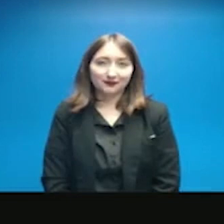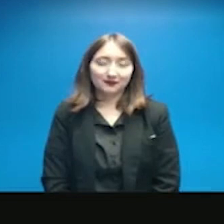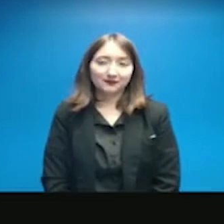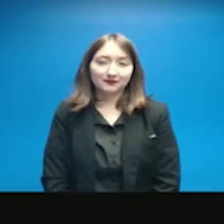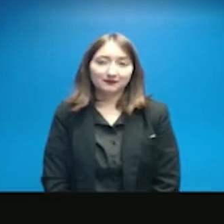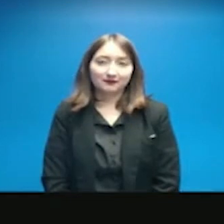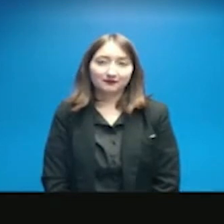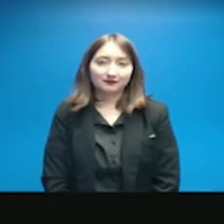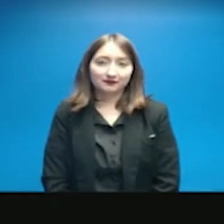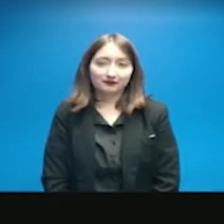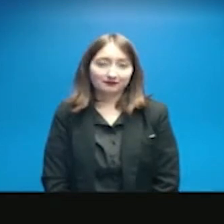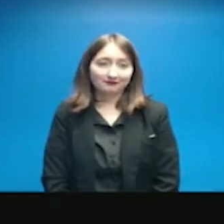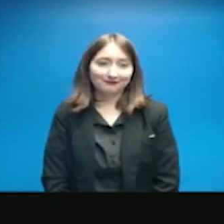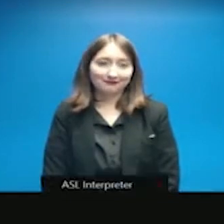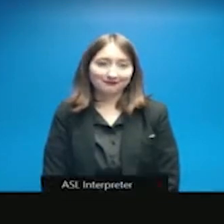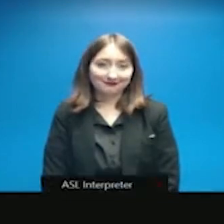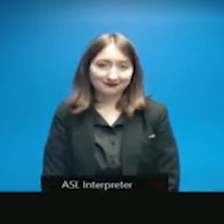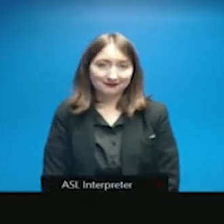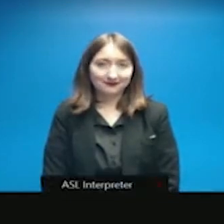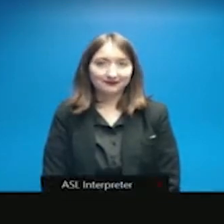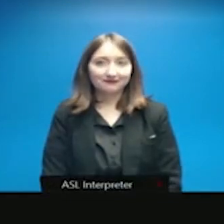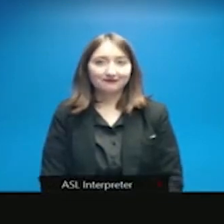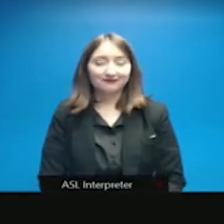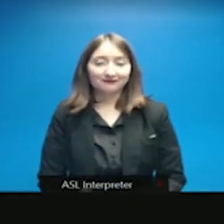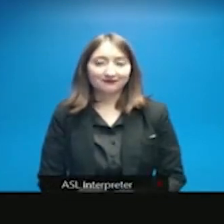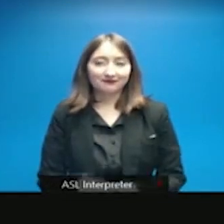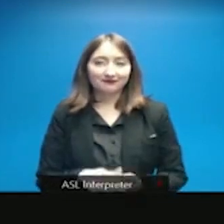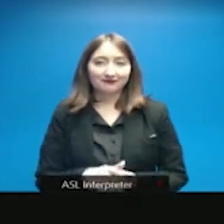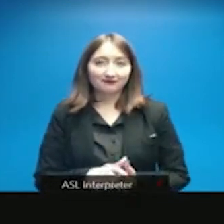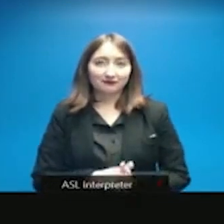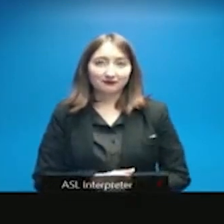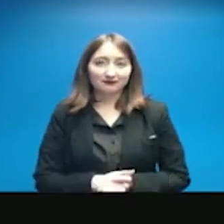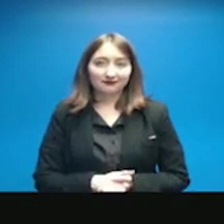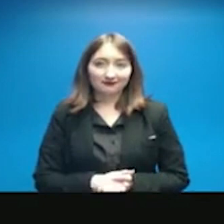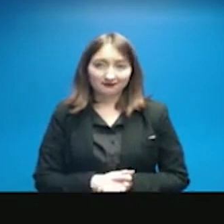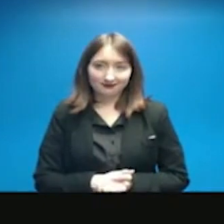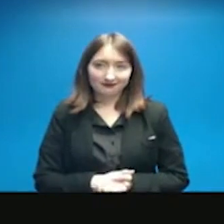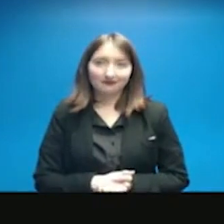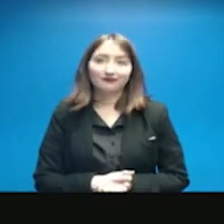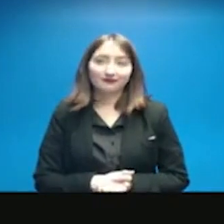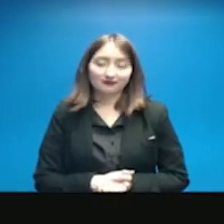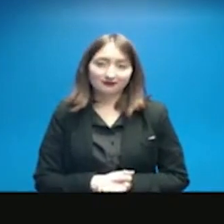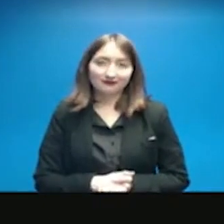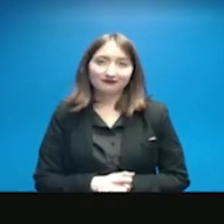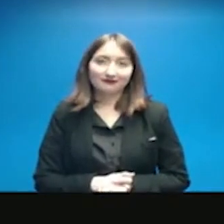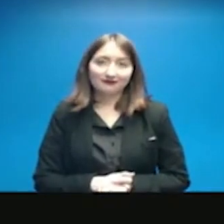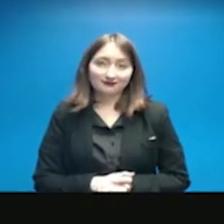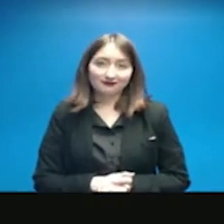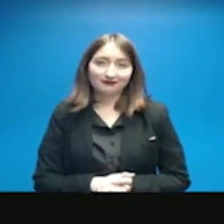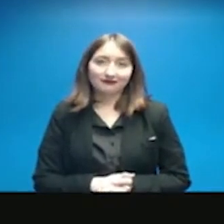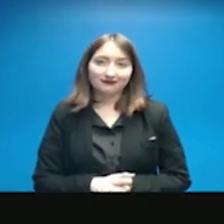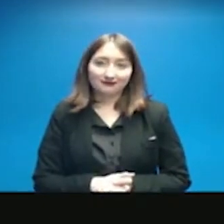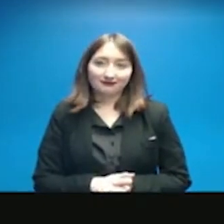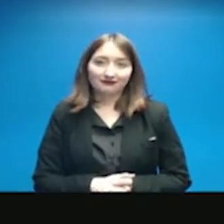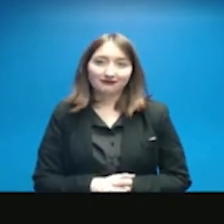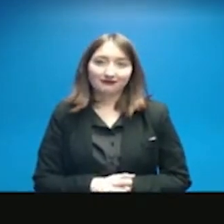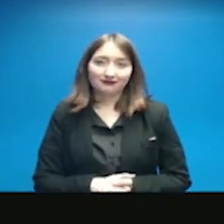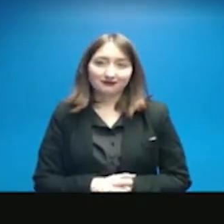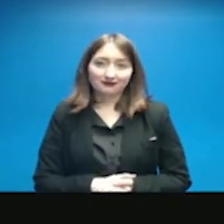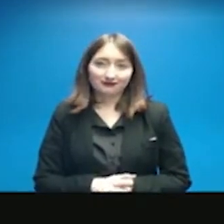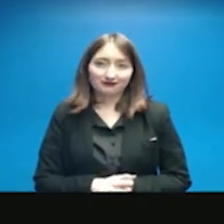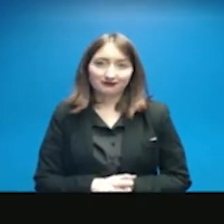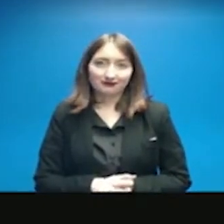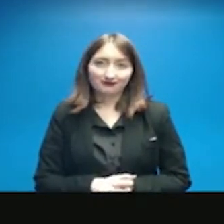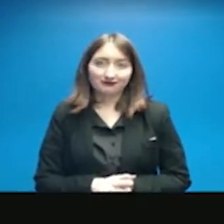qué es lo que ha pasado desde ayer con este frente frío que entró a la ciudad de San Antonio.